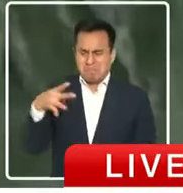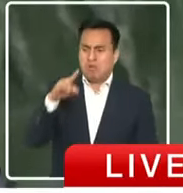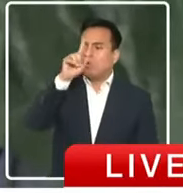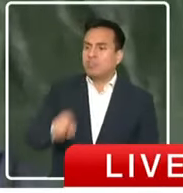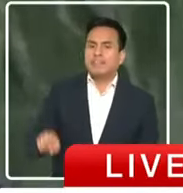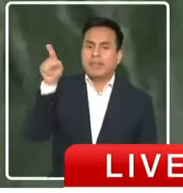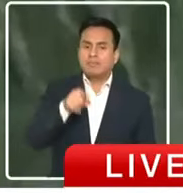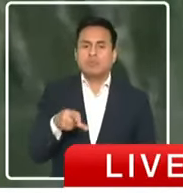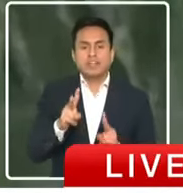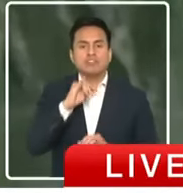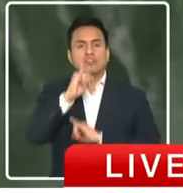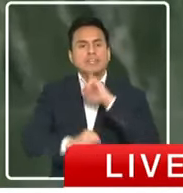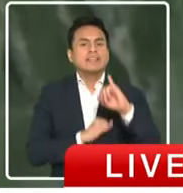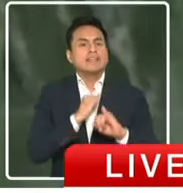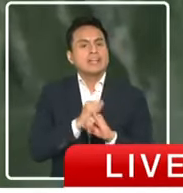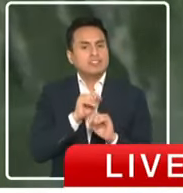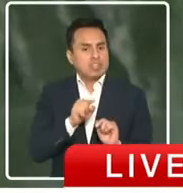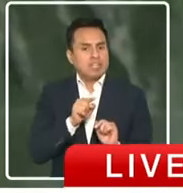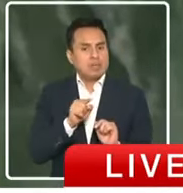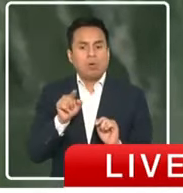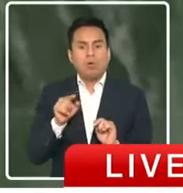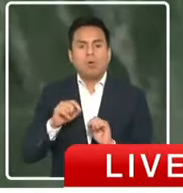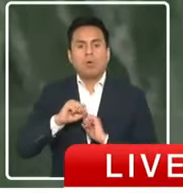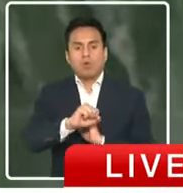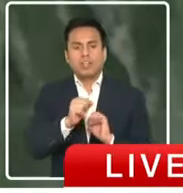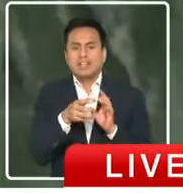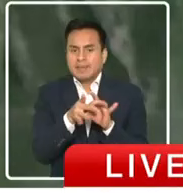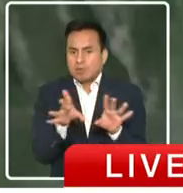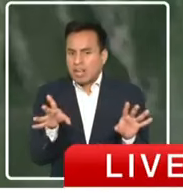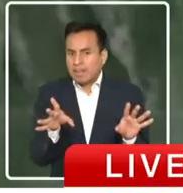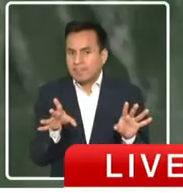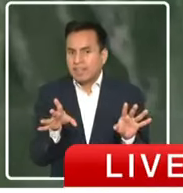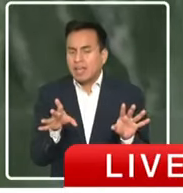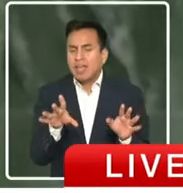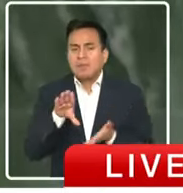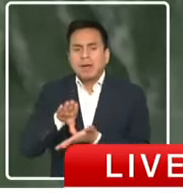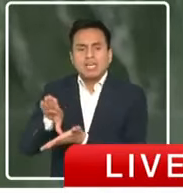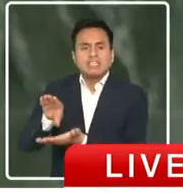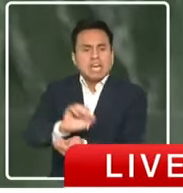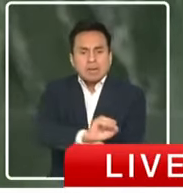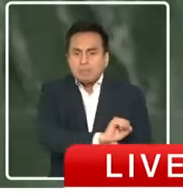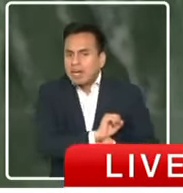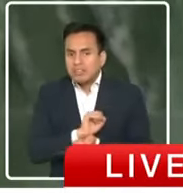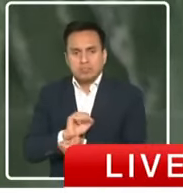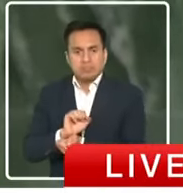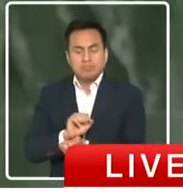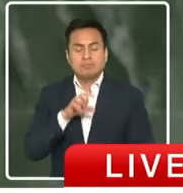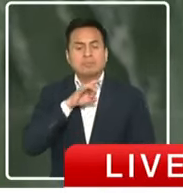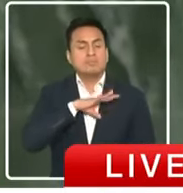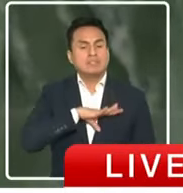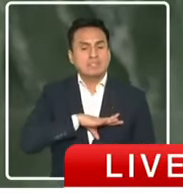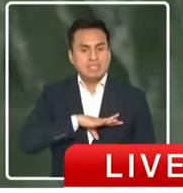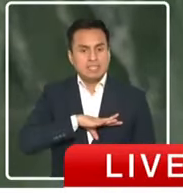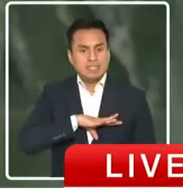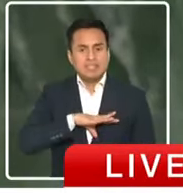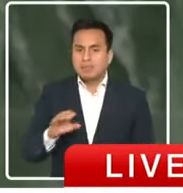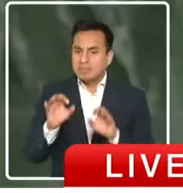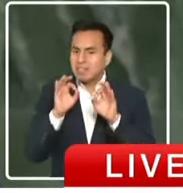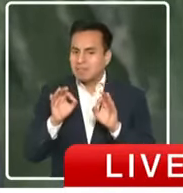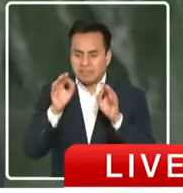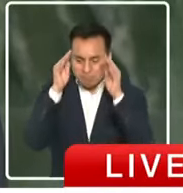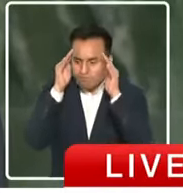el derecho internacional o atentados contra la democracia en países hermanos. Chile está